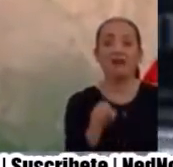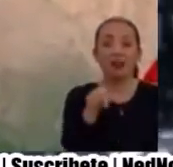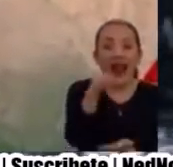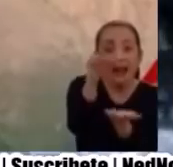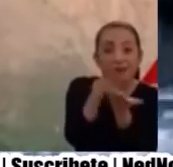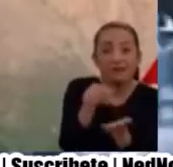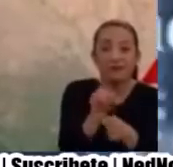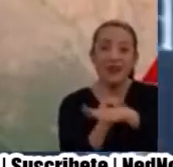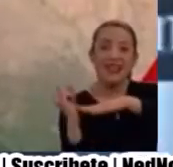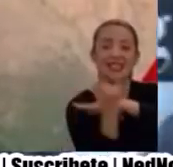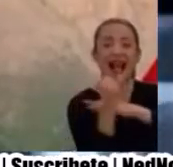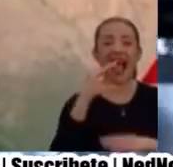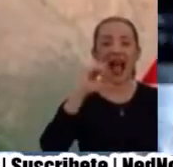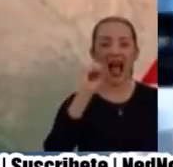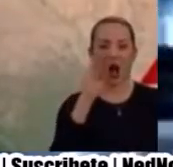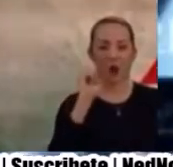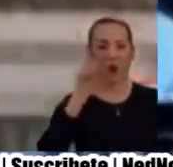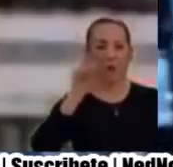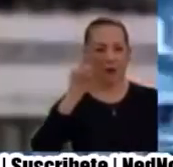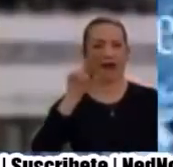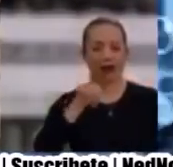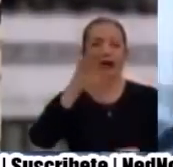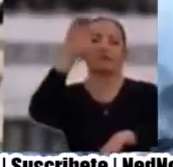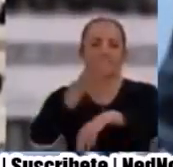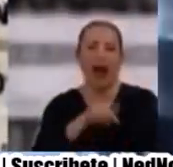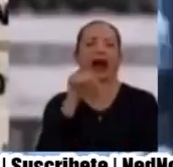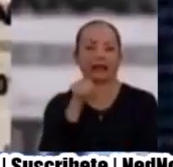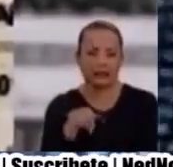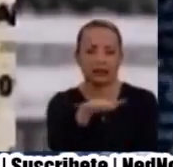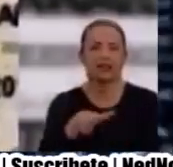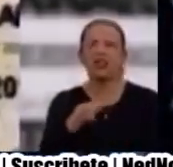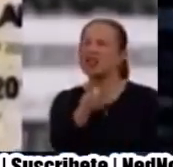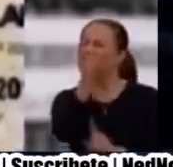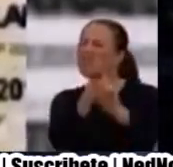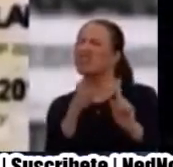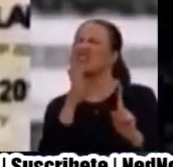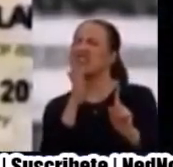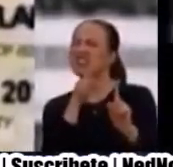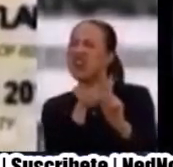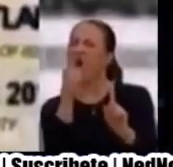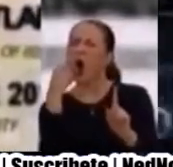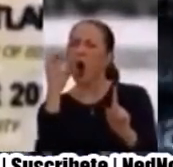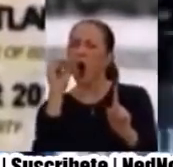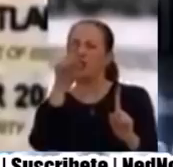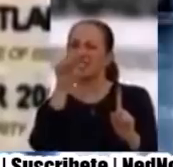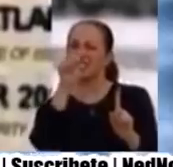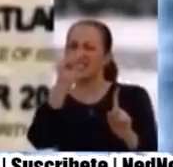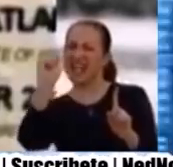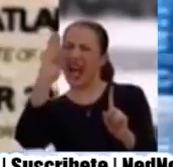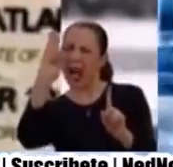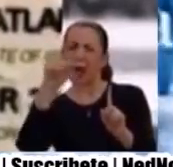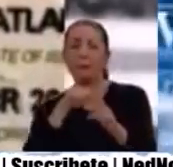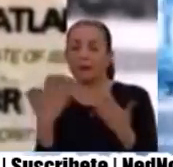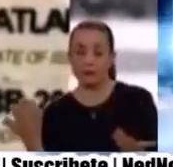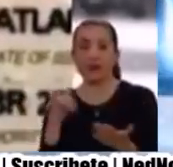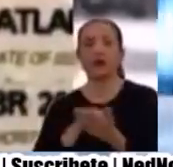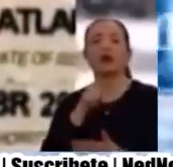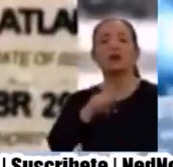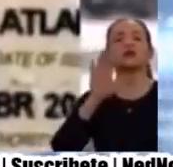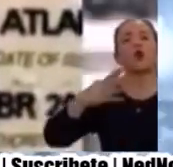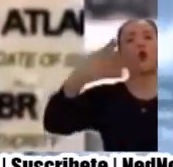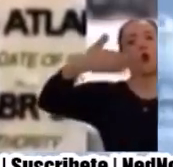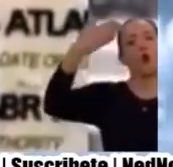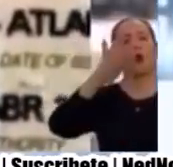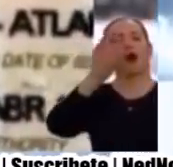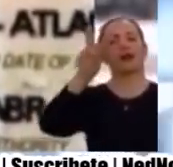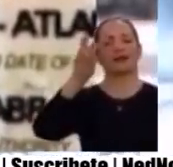y el pollo carvajal quien logró escapar de la justicia y aún sigue prófugo pues vamos a ver